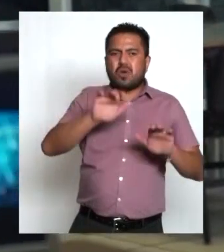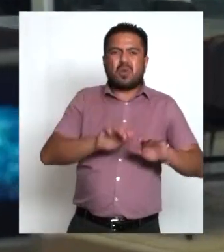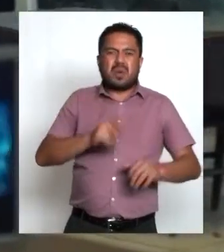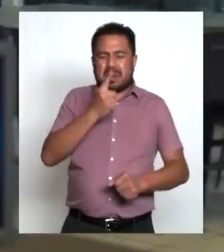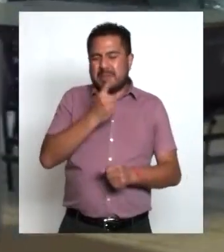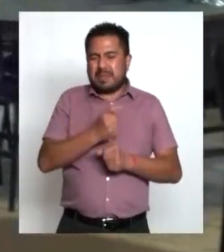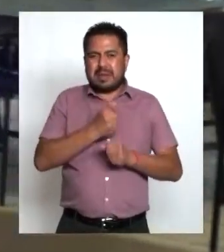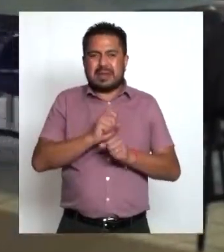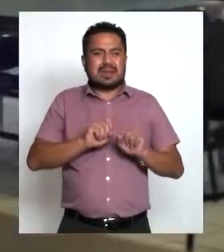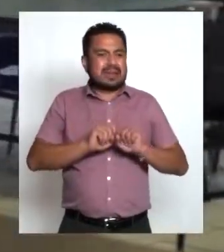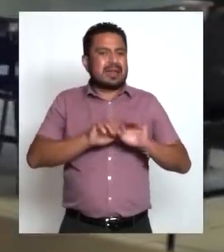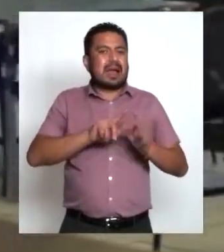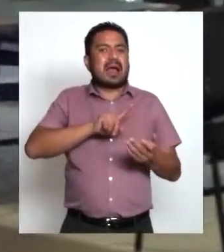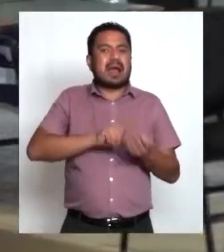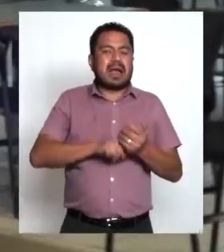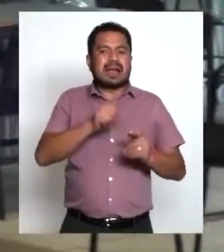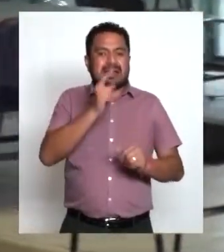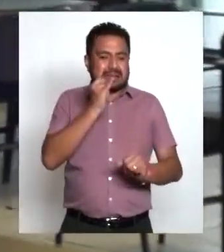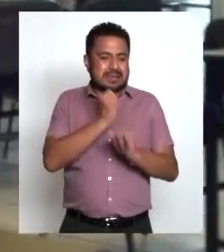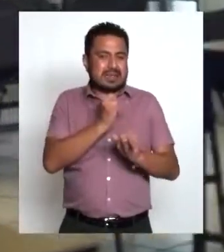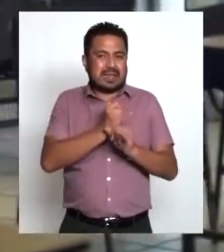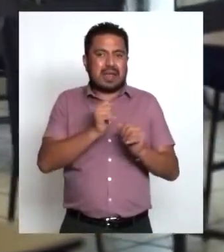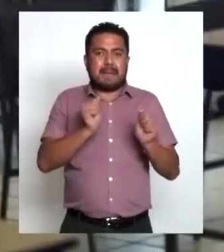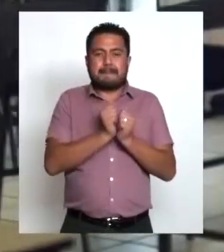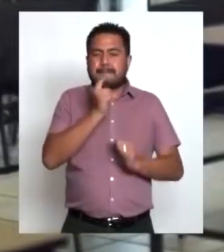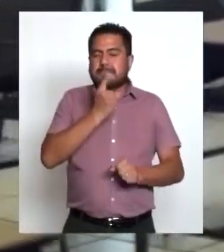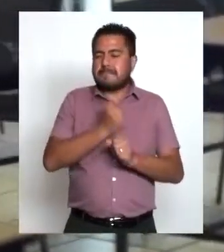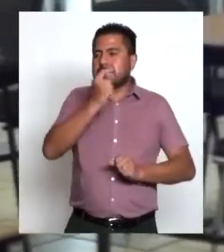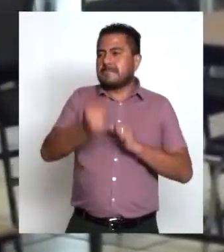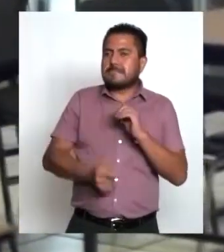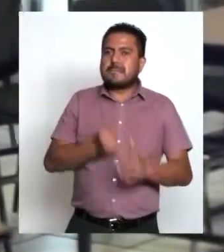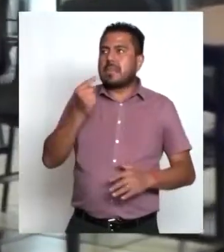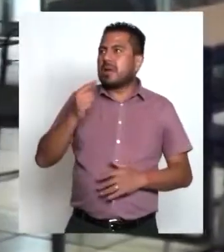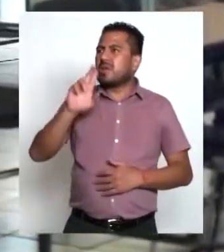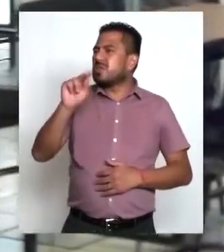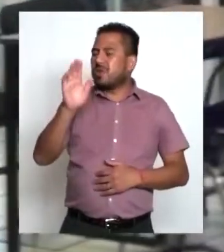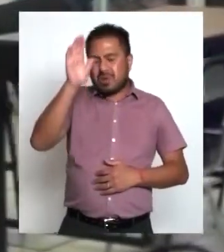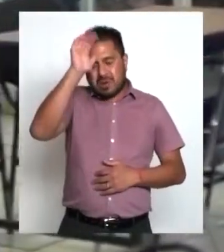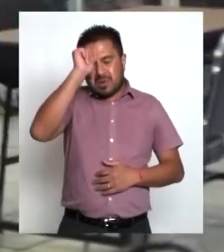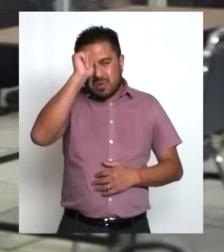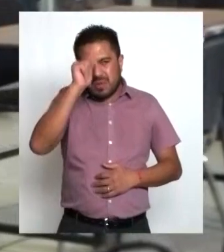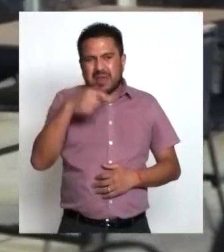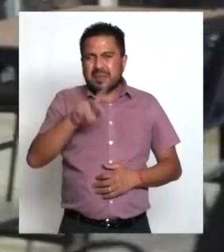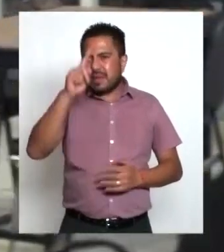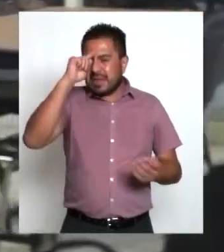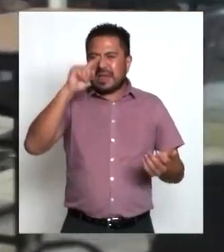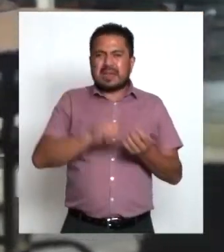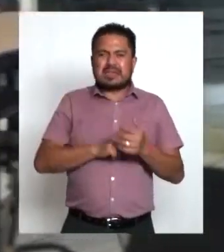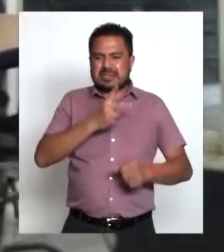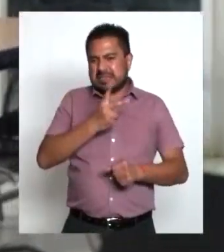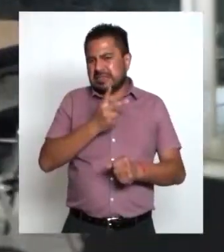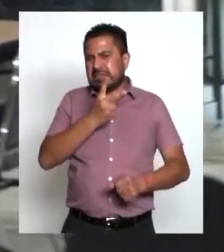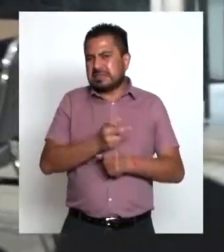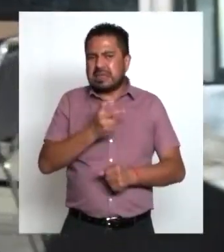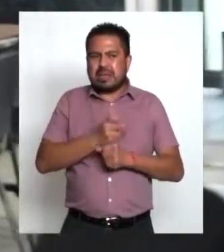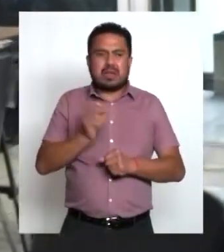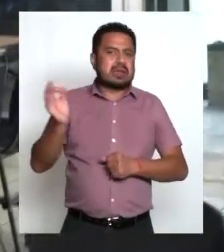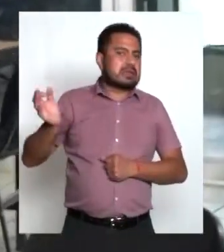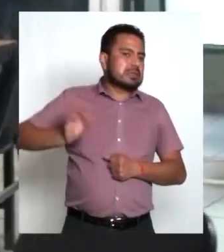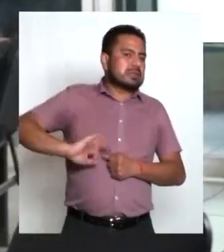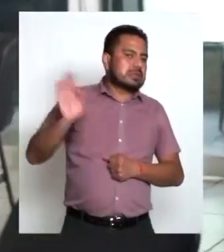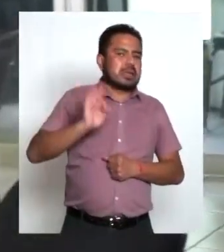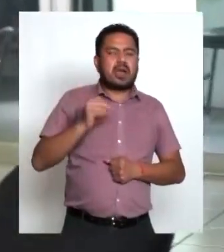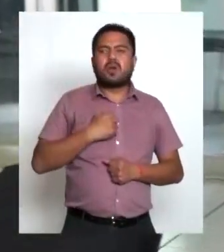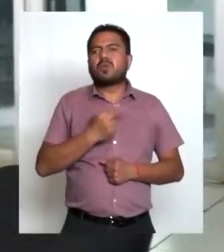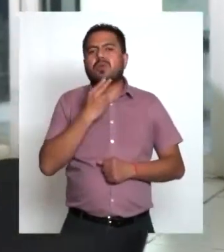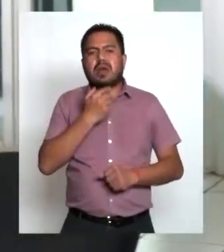tu primera computadora? ¿Qué edad tenías cuando usaste la internet por primera vez? Ay, no recuerdo, pero creo que fue en la secundaria. O